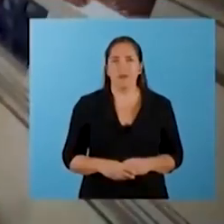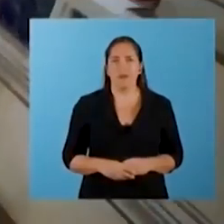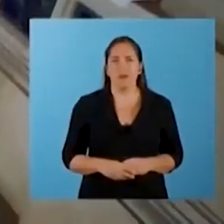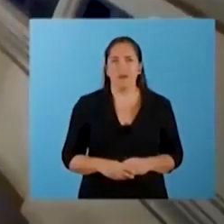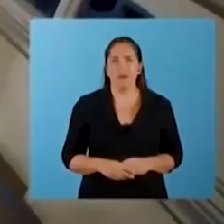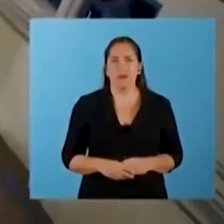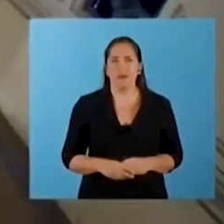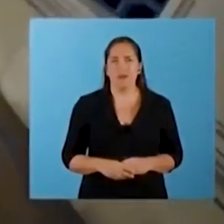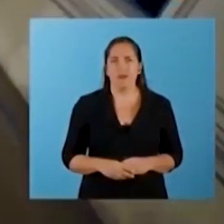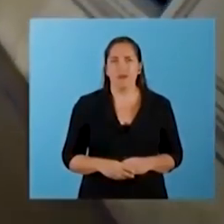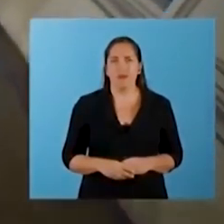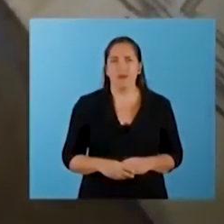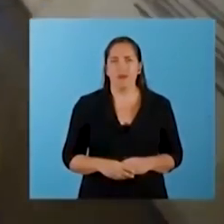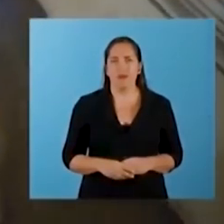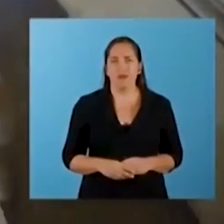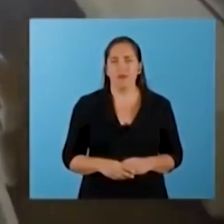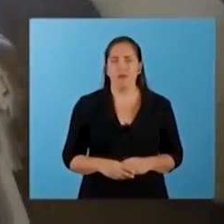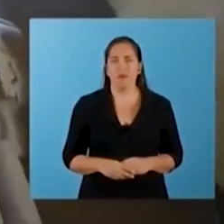abortar.